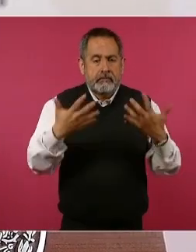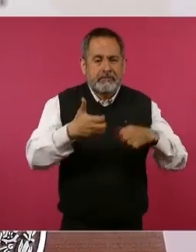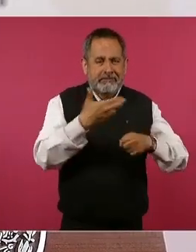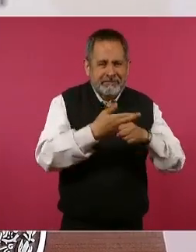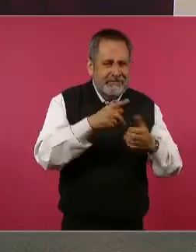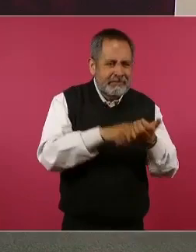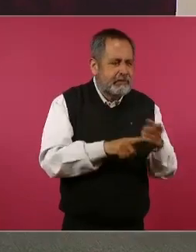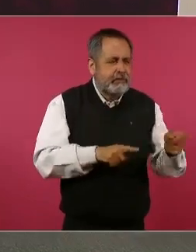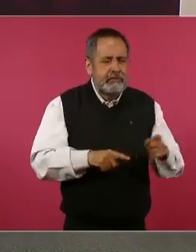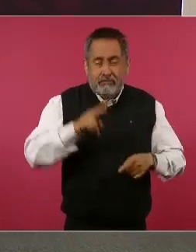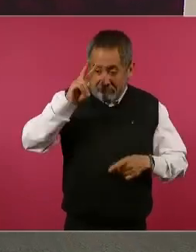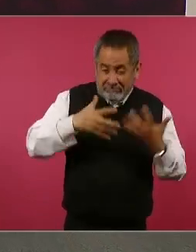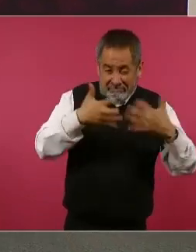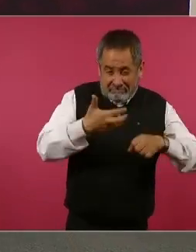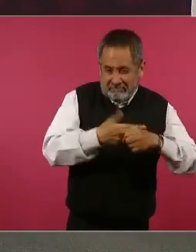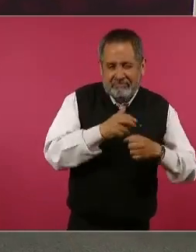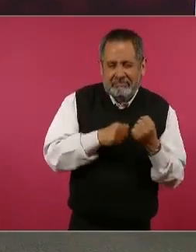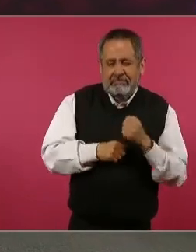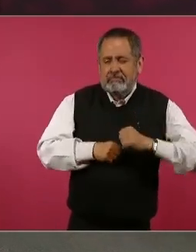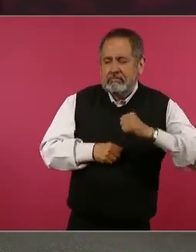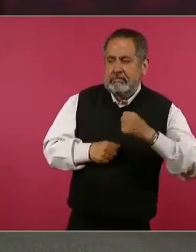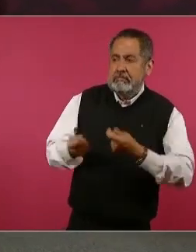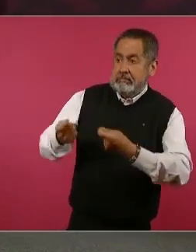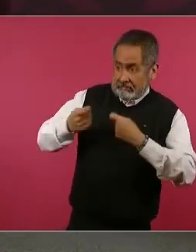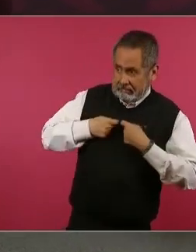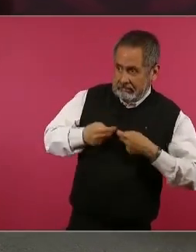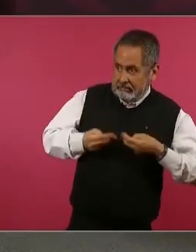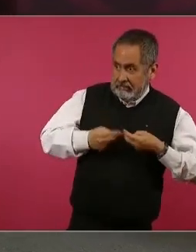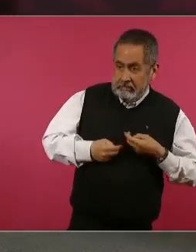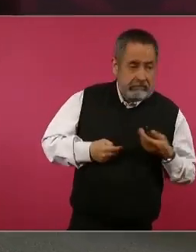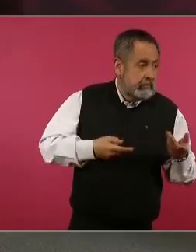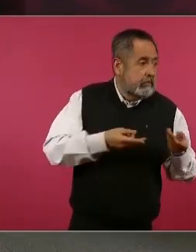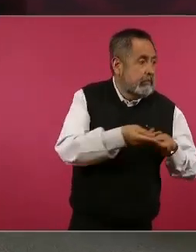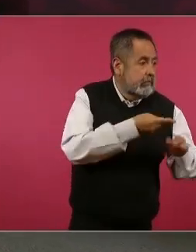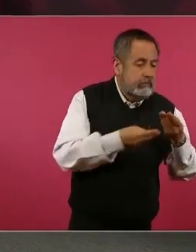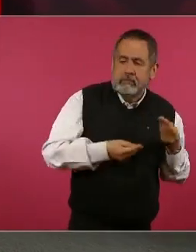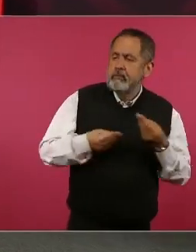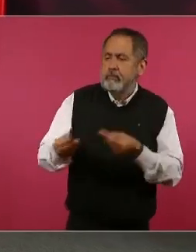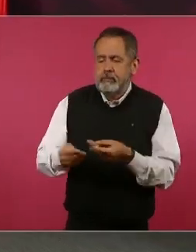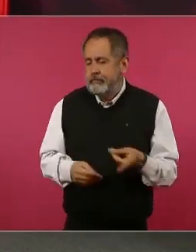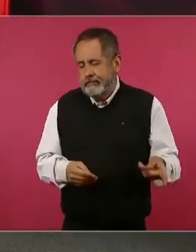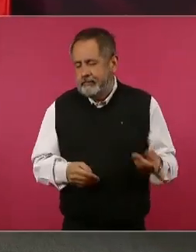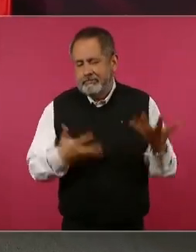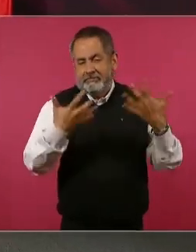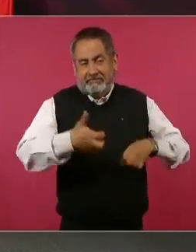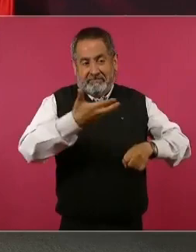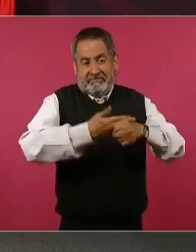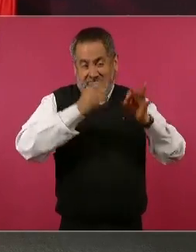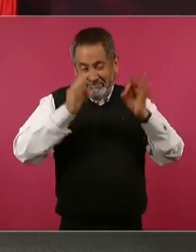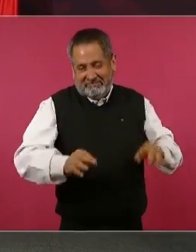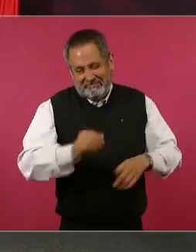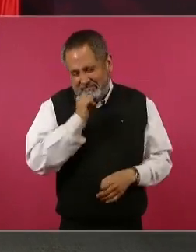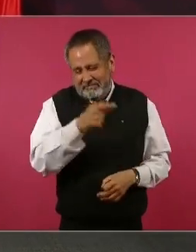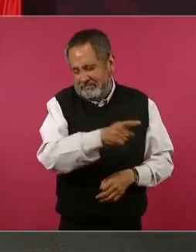empresas o de traficantes de influencia, porque en sentido estricto no son empresarios,